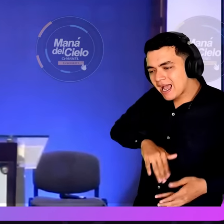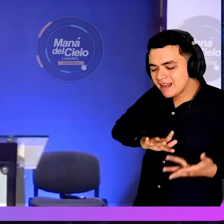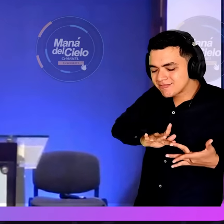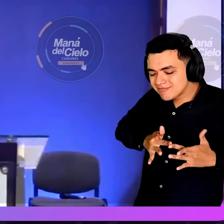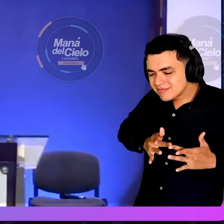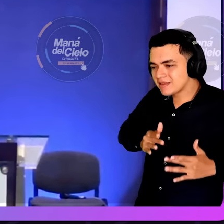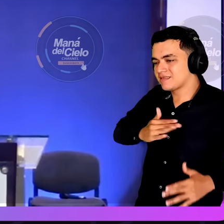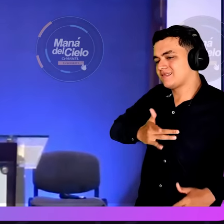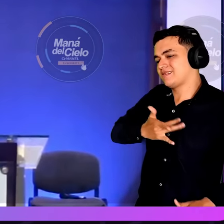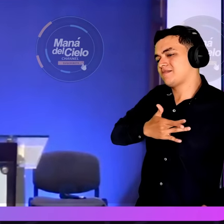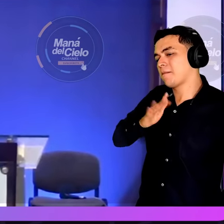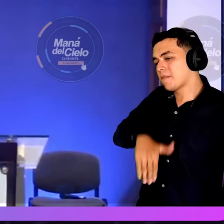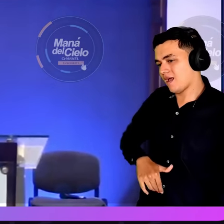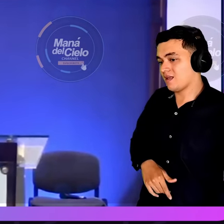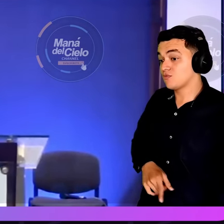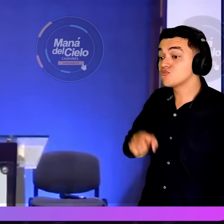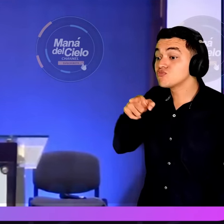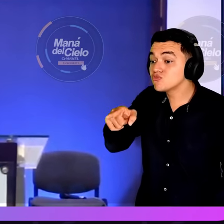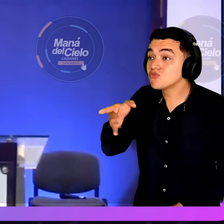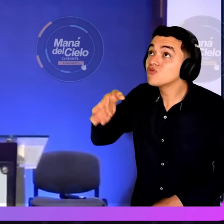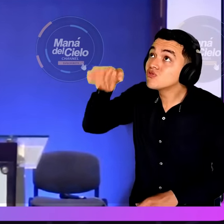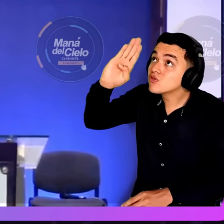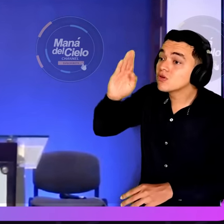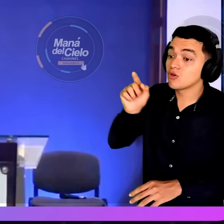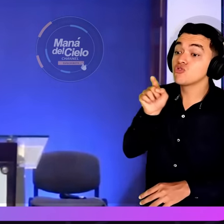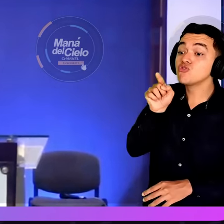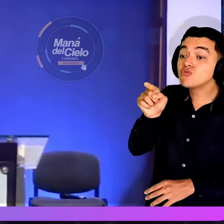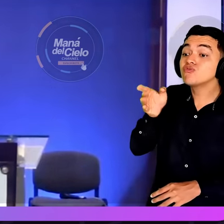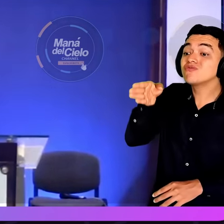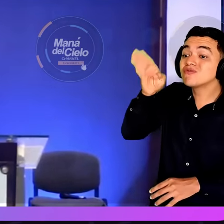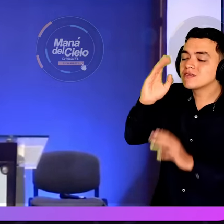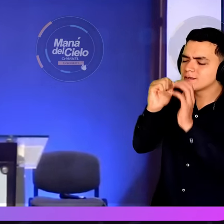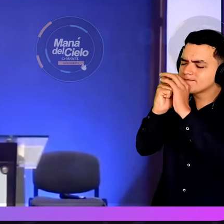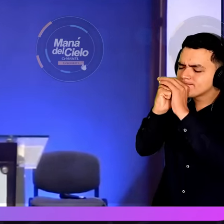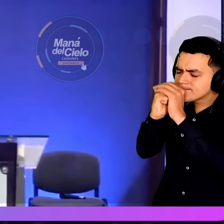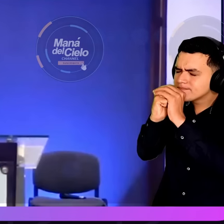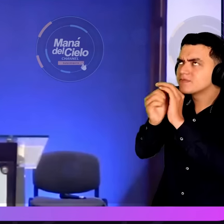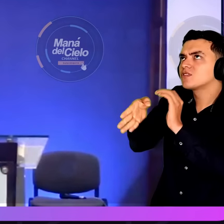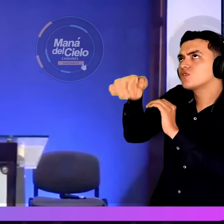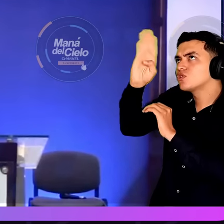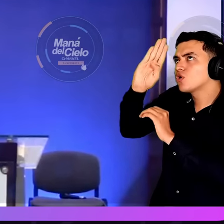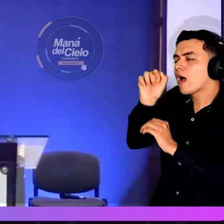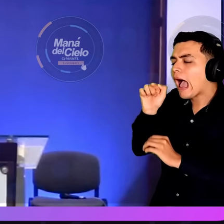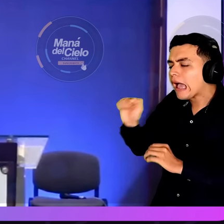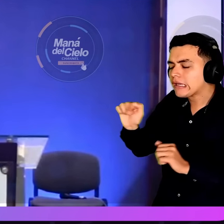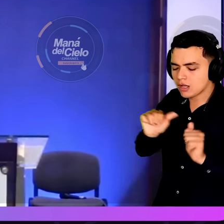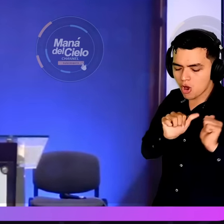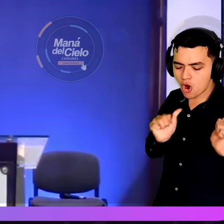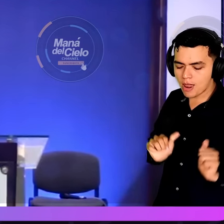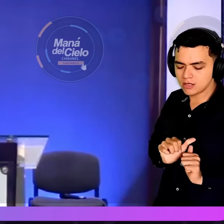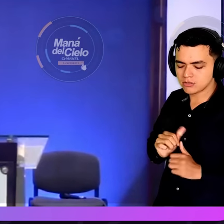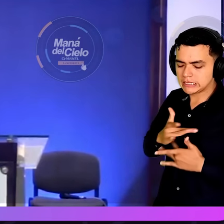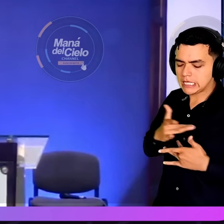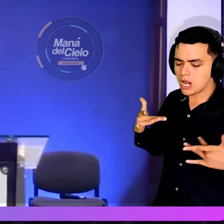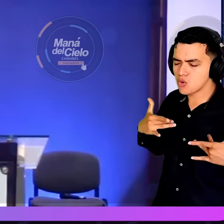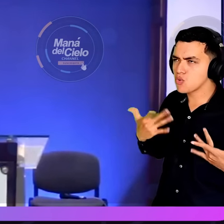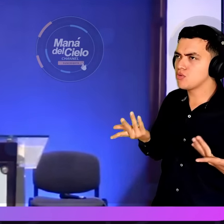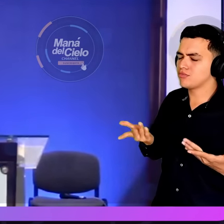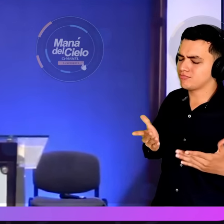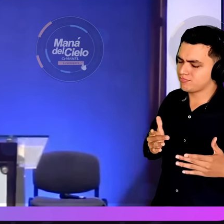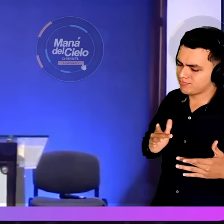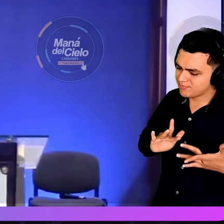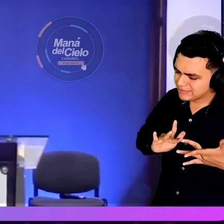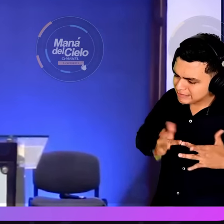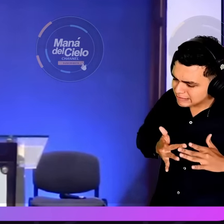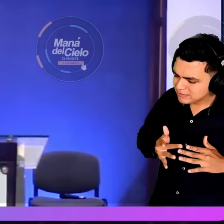que sane el corazón de ese hombre. Hermana, yo ya le pedí perdón, pero mami, no le pidas perdón a palo seco, porque ese hombre está herido. Primero agárrate a orar, a ayunar,